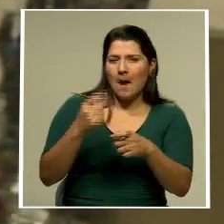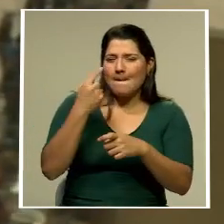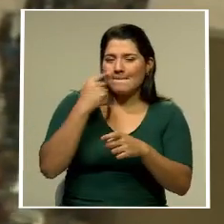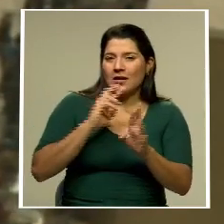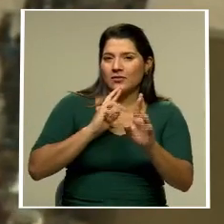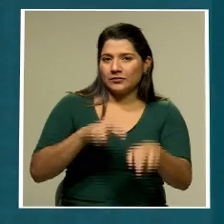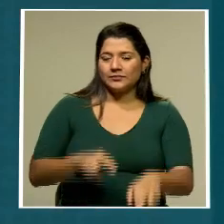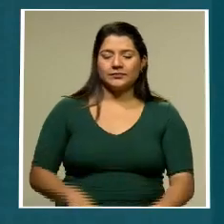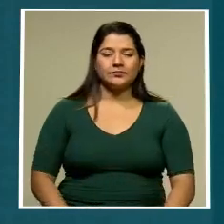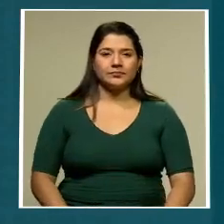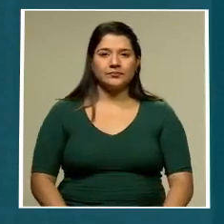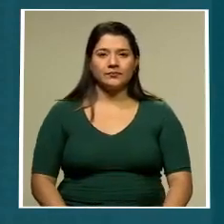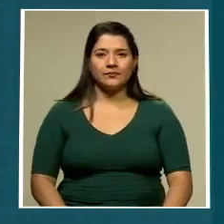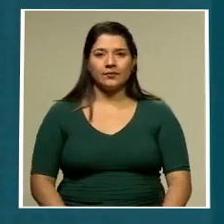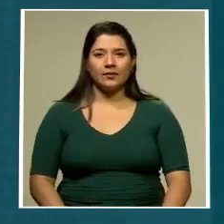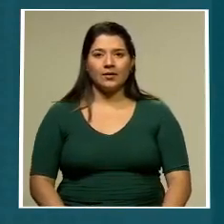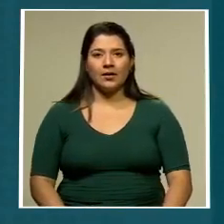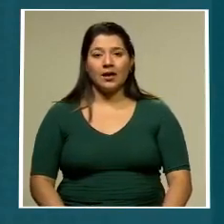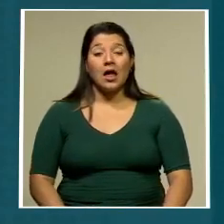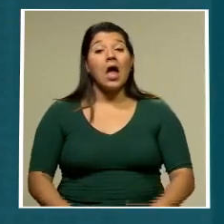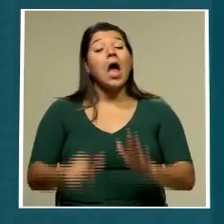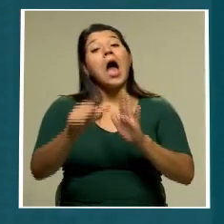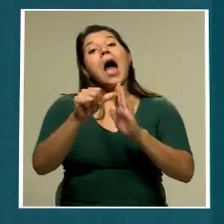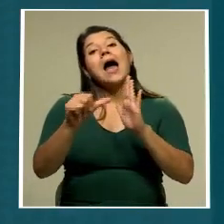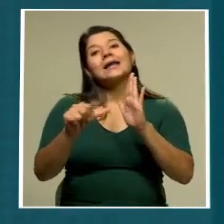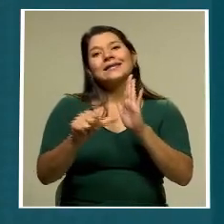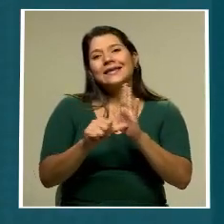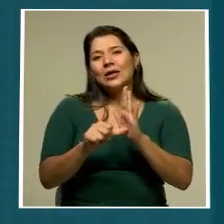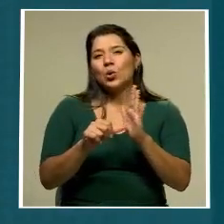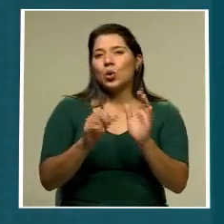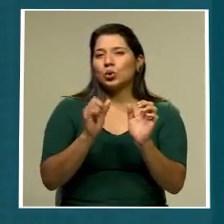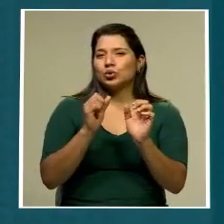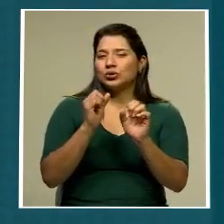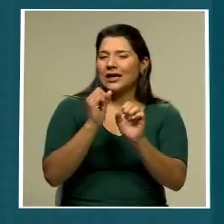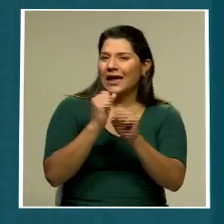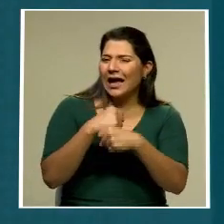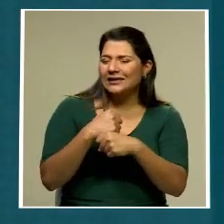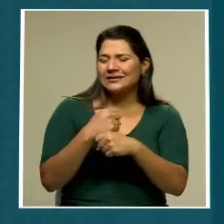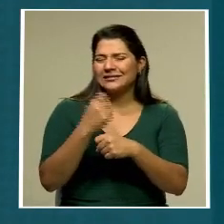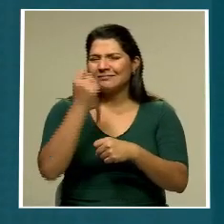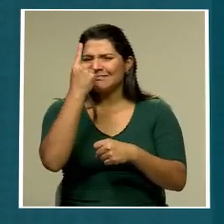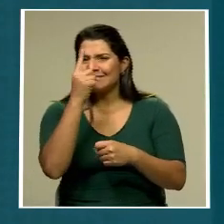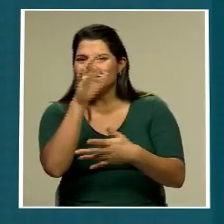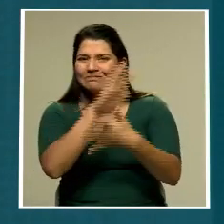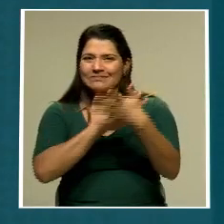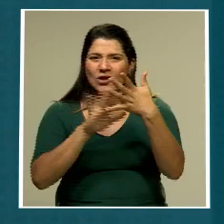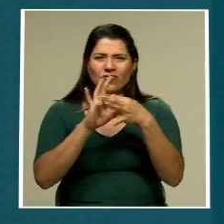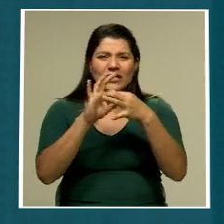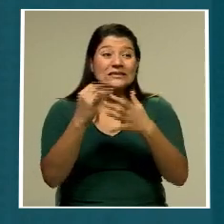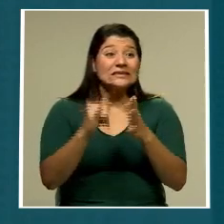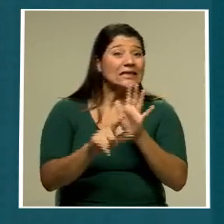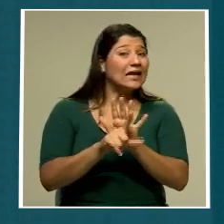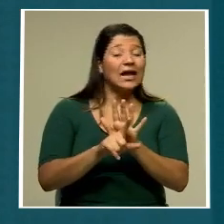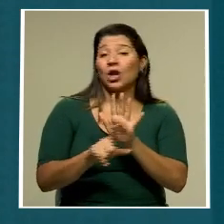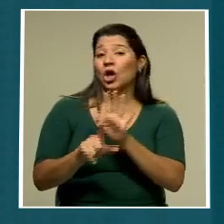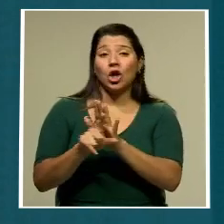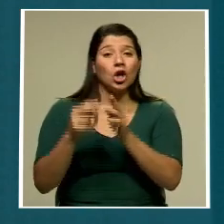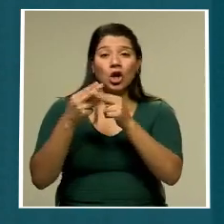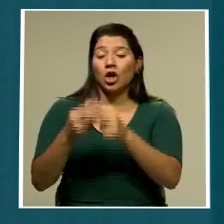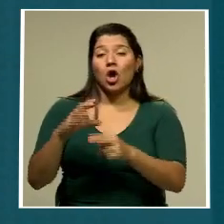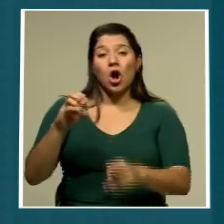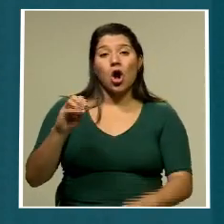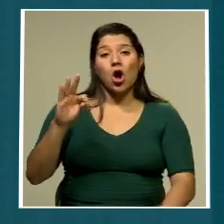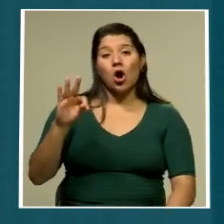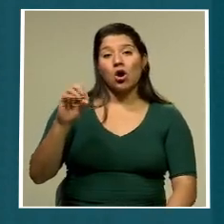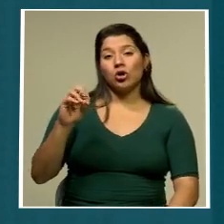nos dijeron. Esto es uno de los artículos que ha generado conflicto y diversas interpretaciones sobre la legalidad del nombramiento de Otón